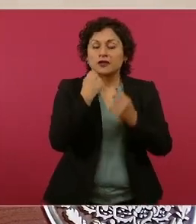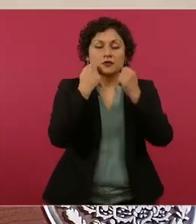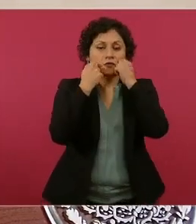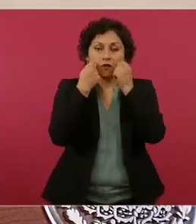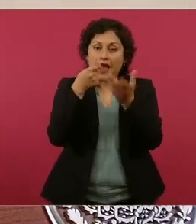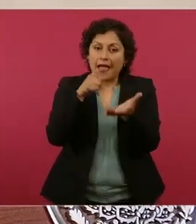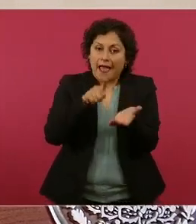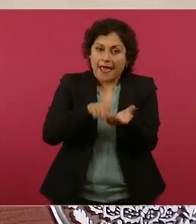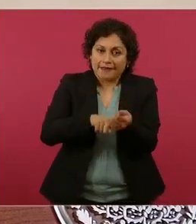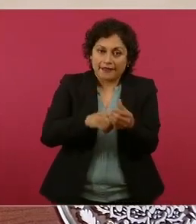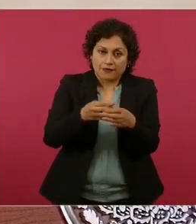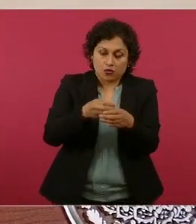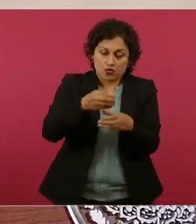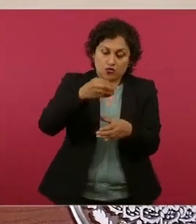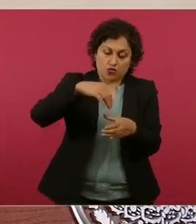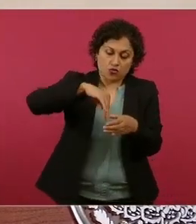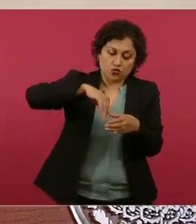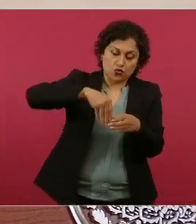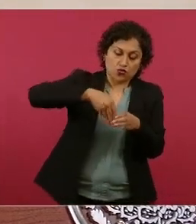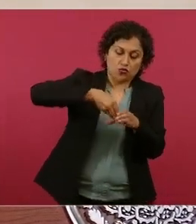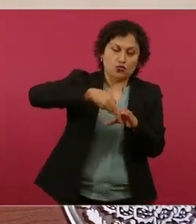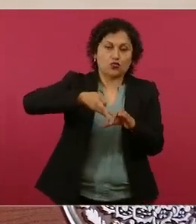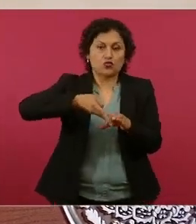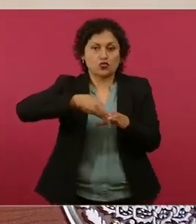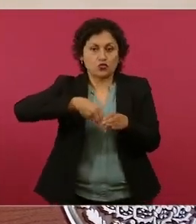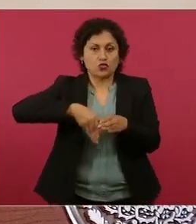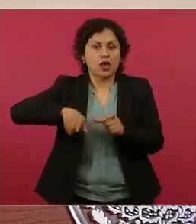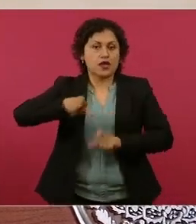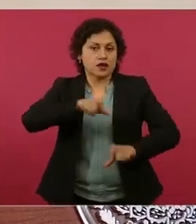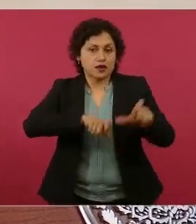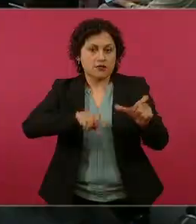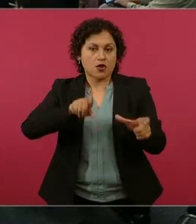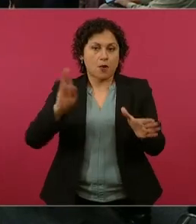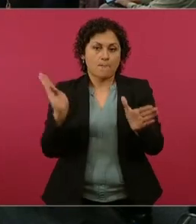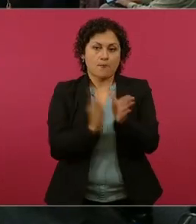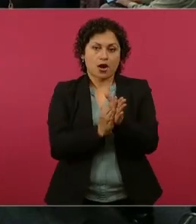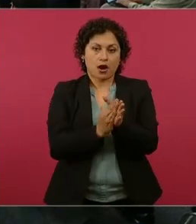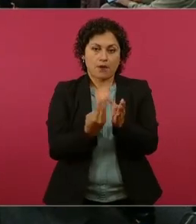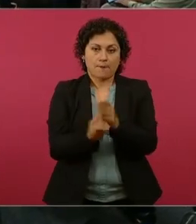Entonces, para descubrir eso se requiere